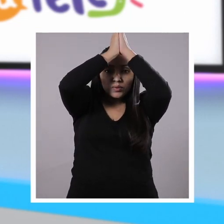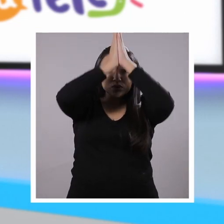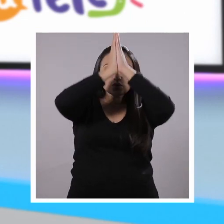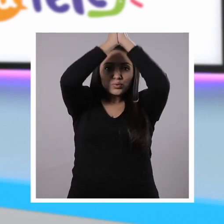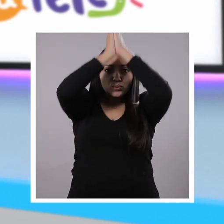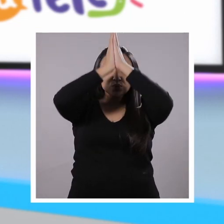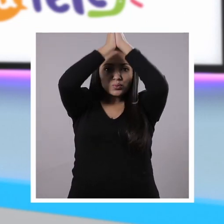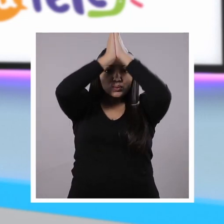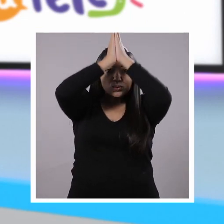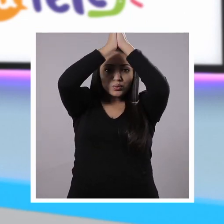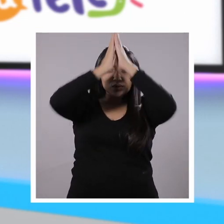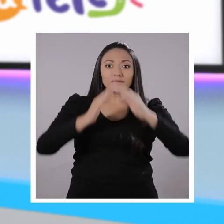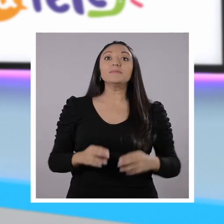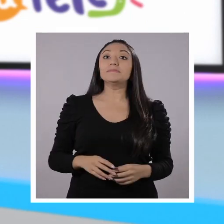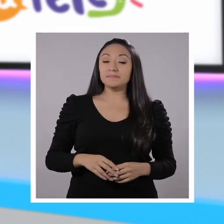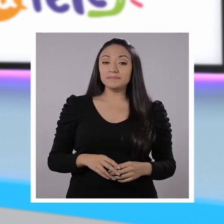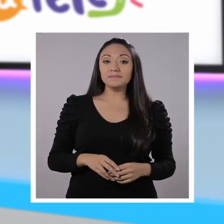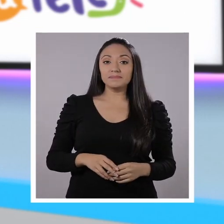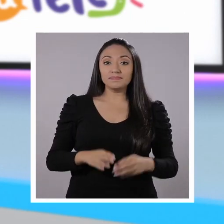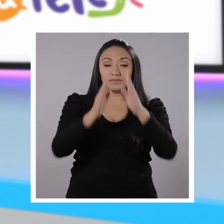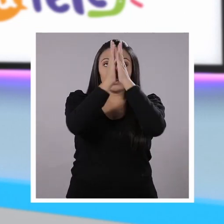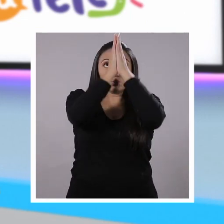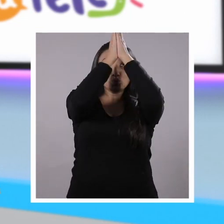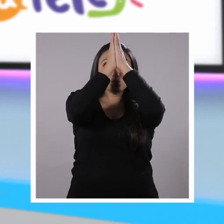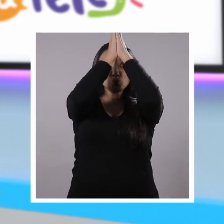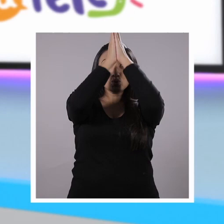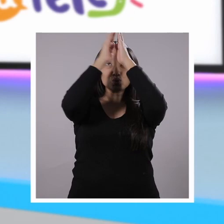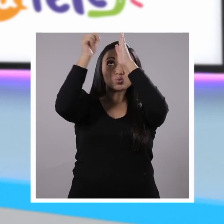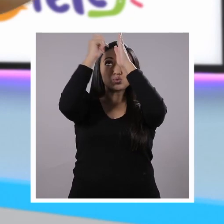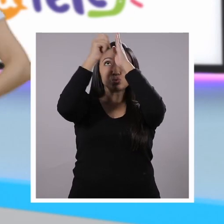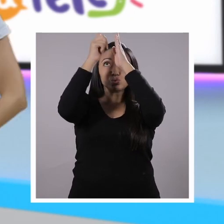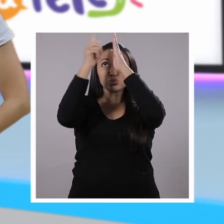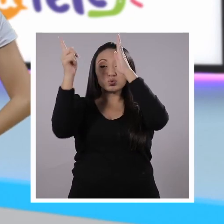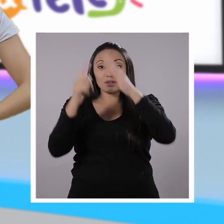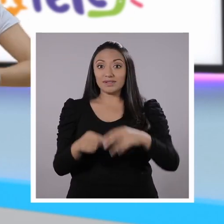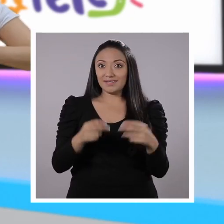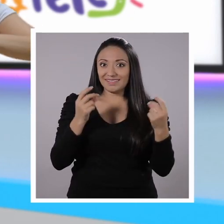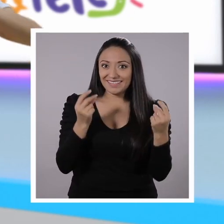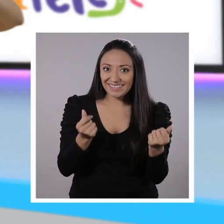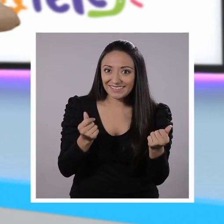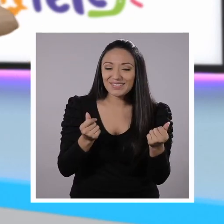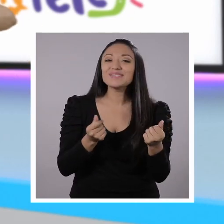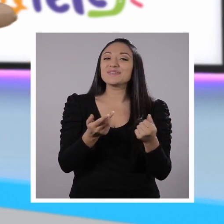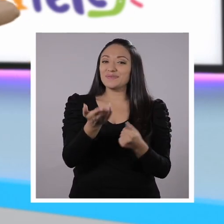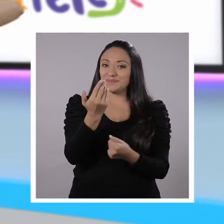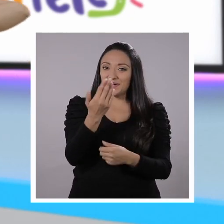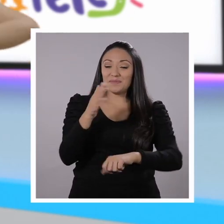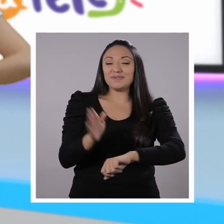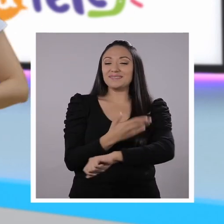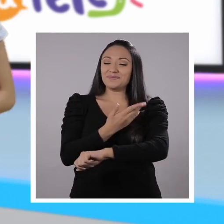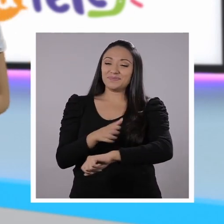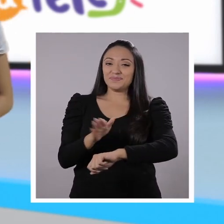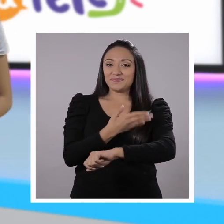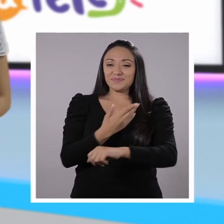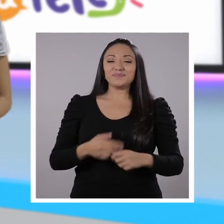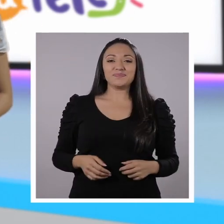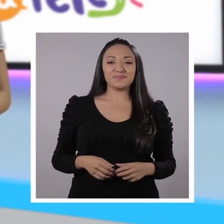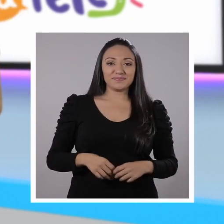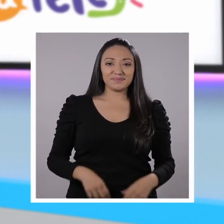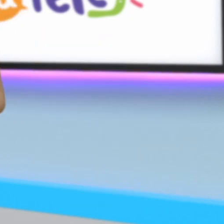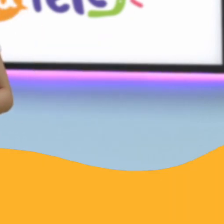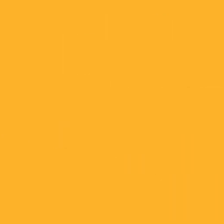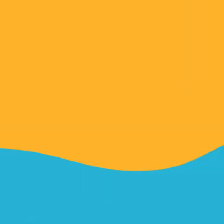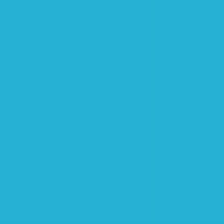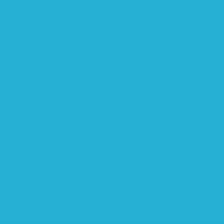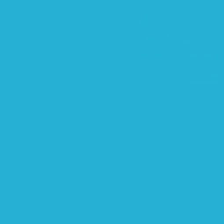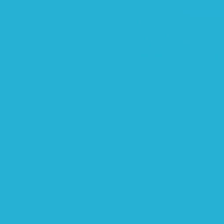donde sale el humo y hace chu, chu. Chu, chu. Así que espero que estén todos listos en casa para poder bailar junto con